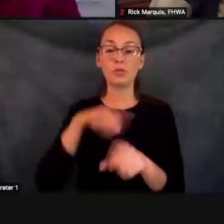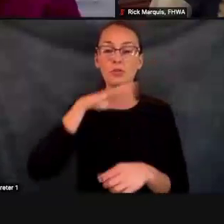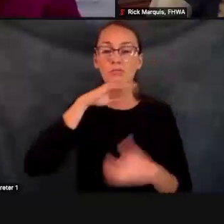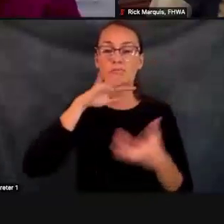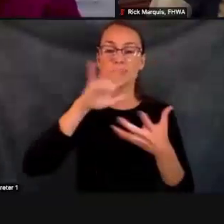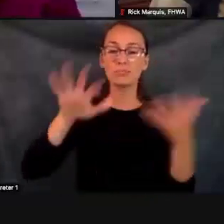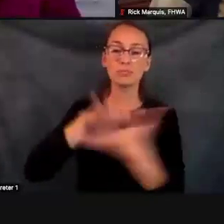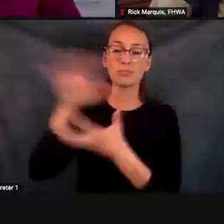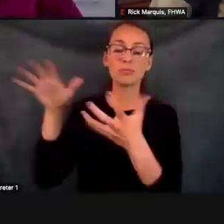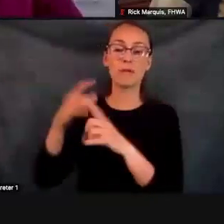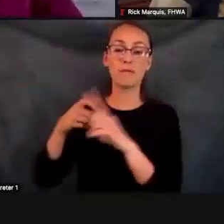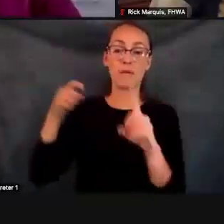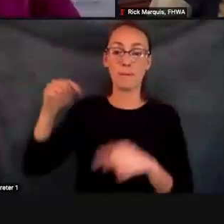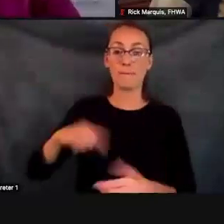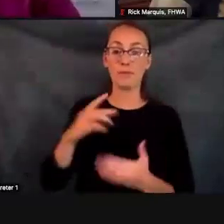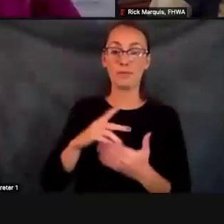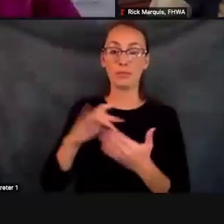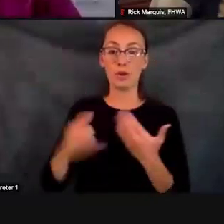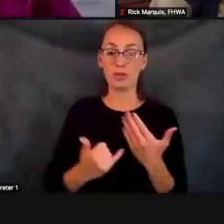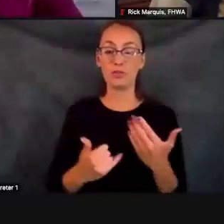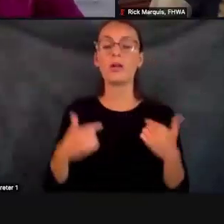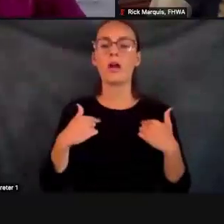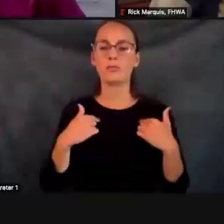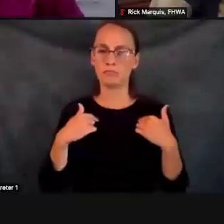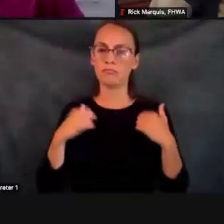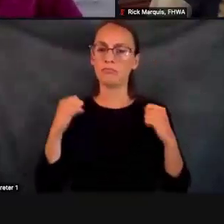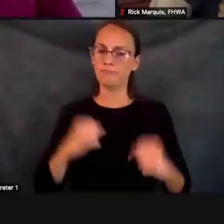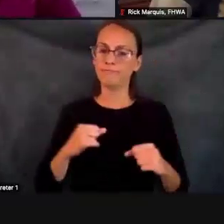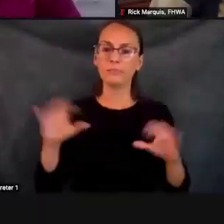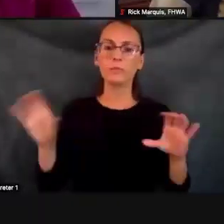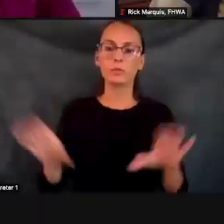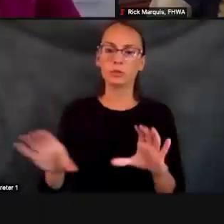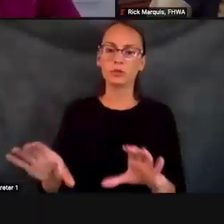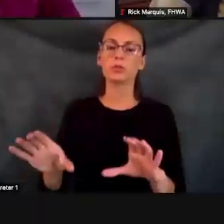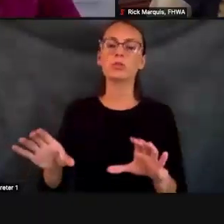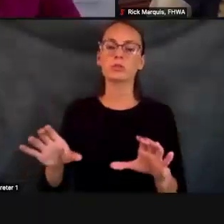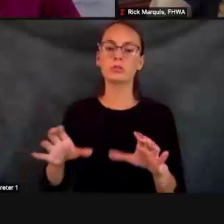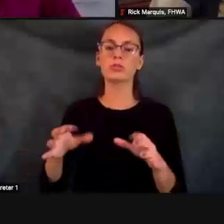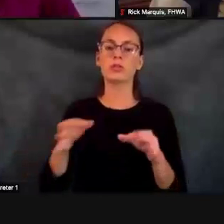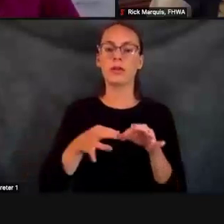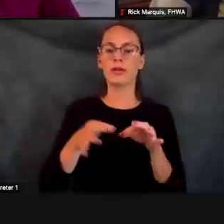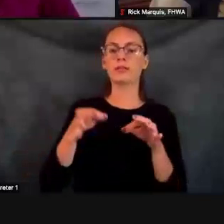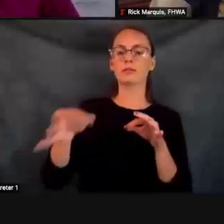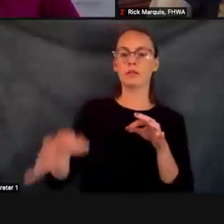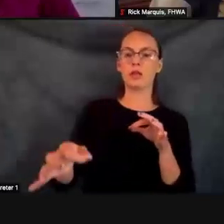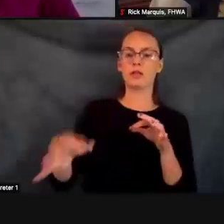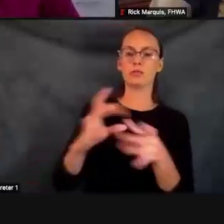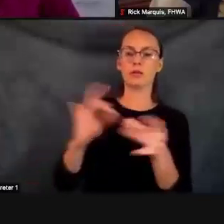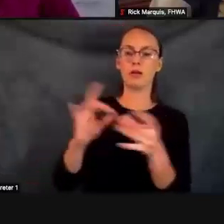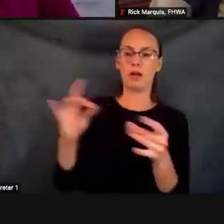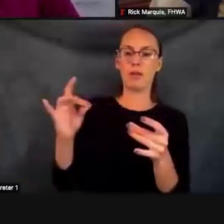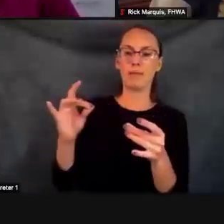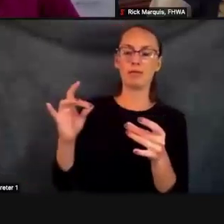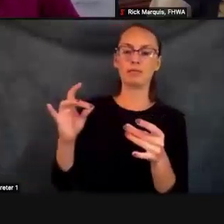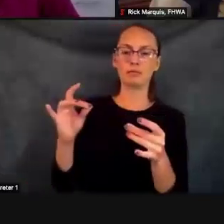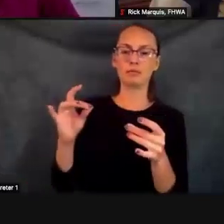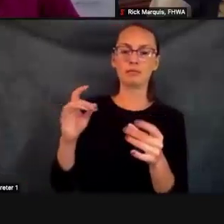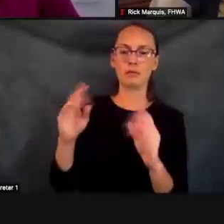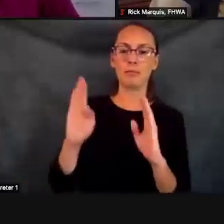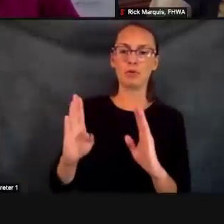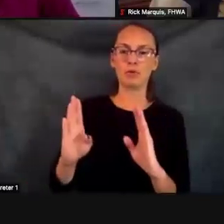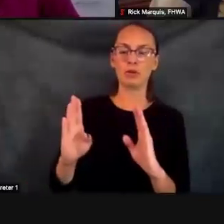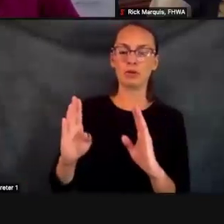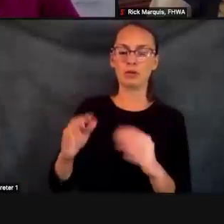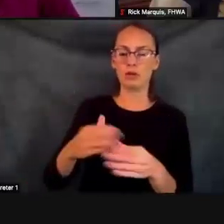pasa con la contaminación causada? Yo quisiera animarlo a ustedes a extender el periodo de comentarios de la